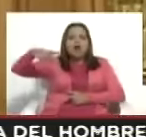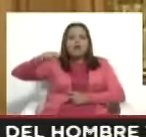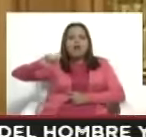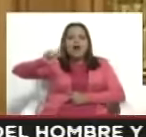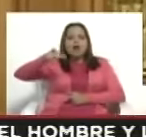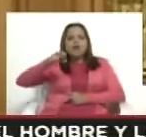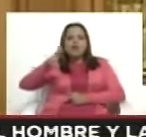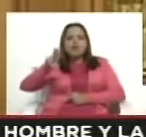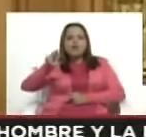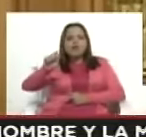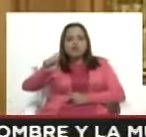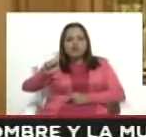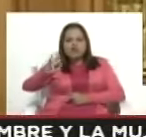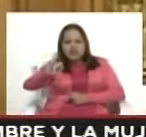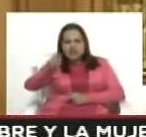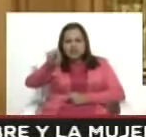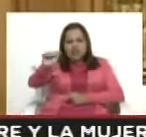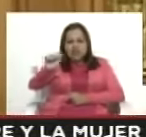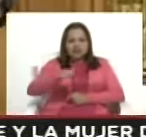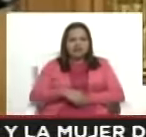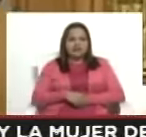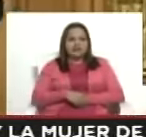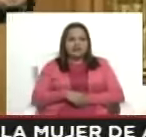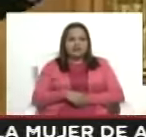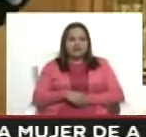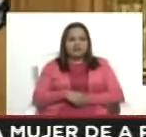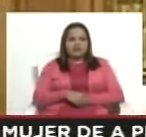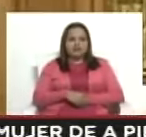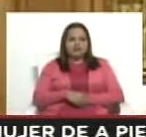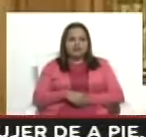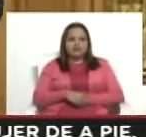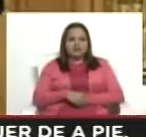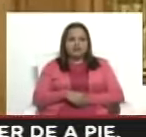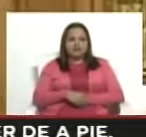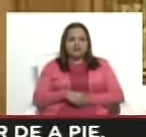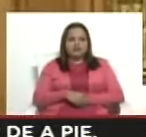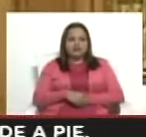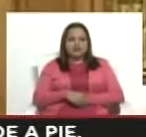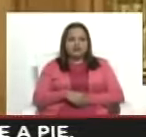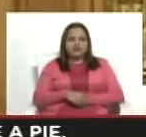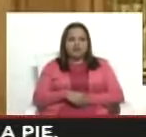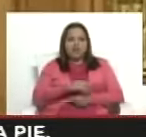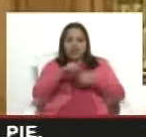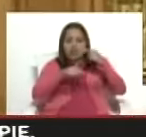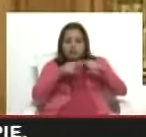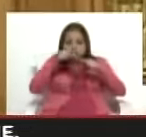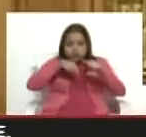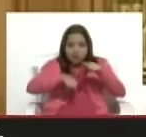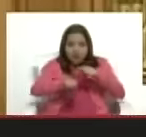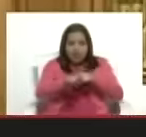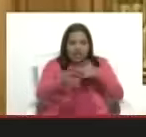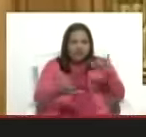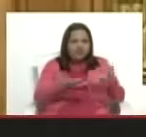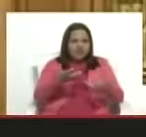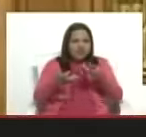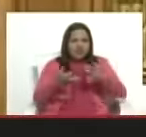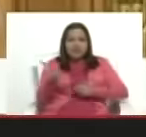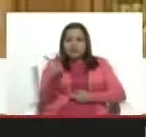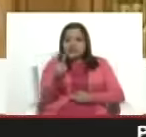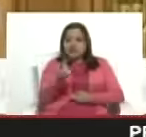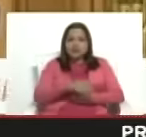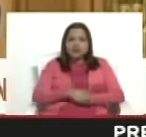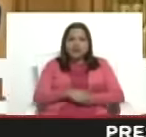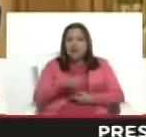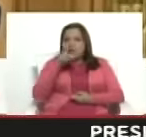Pagüita. Y bueno, vamos, dale pues. Y llegamos ahí, nos bajamos, el infierno venezolano. No aparecían las llaves del